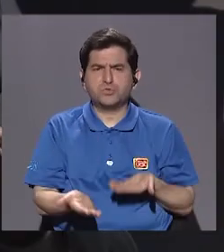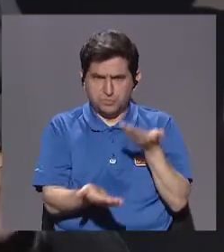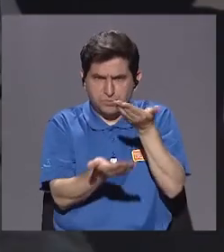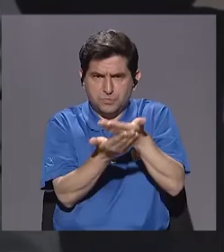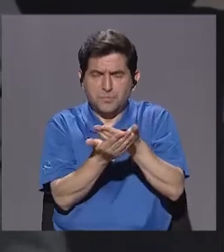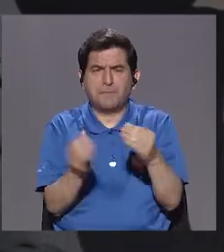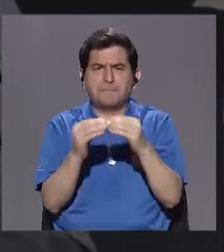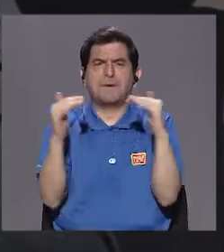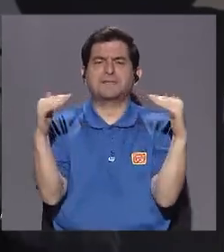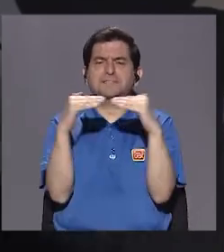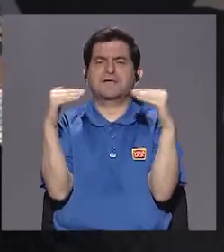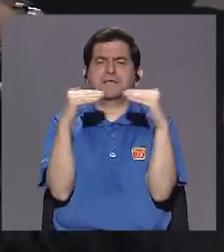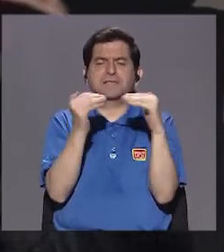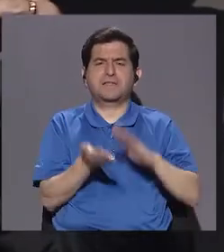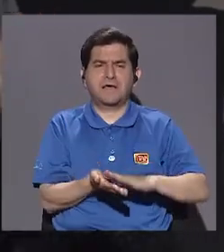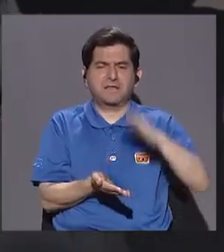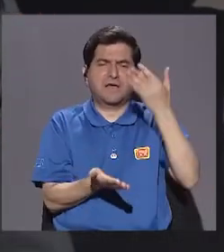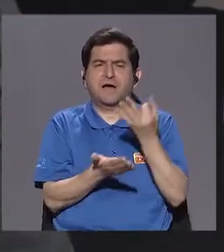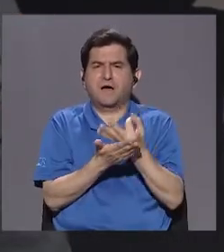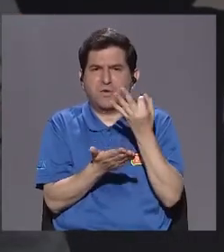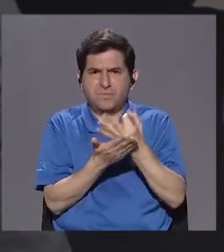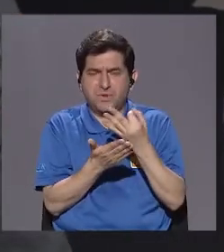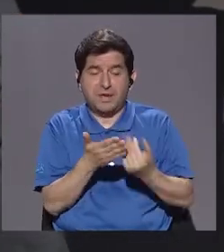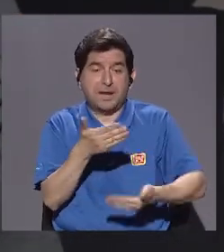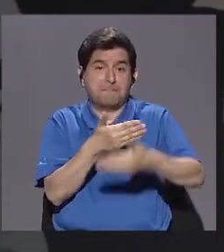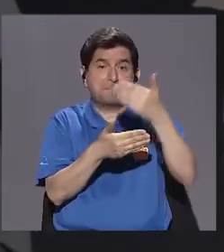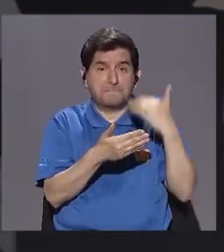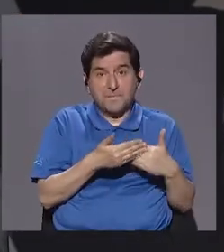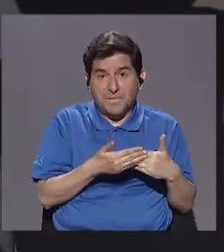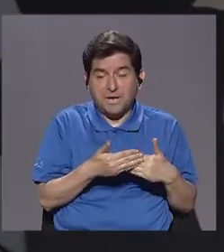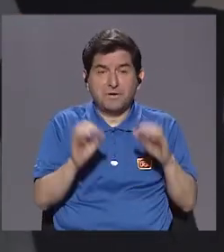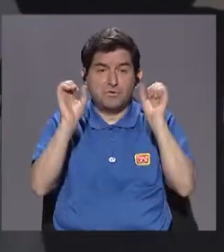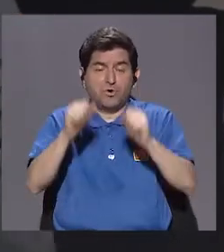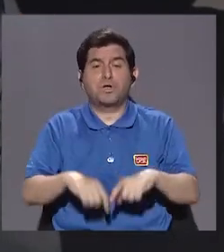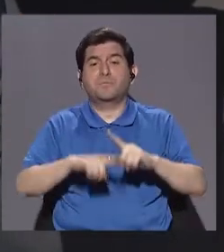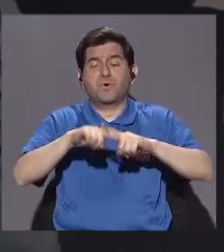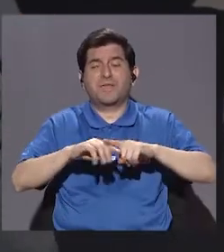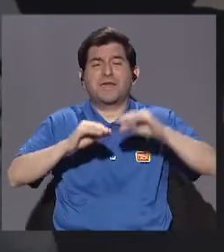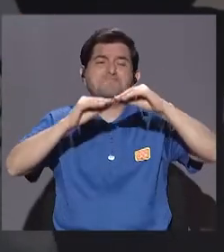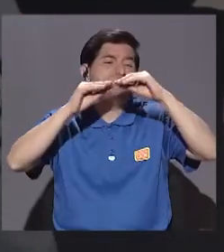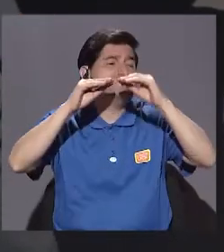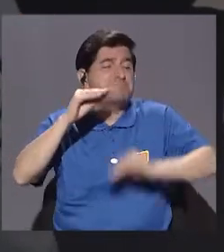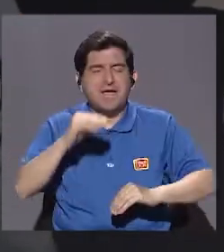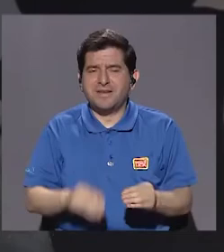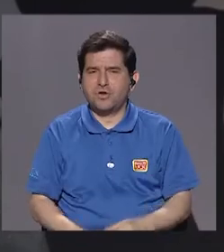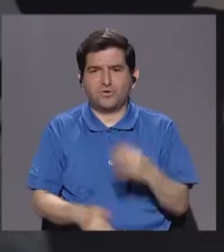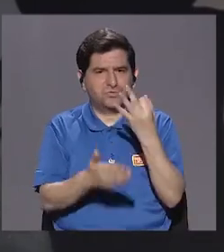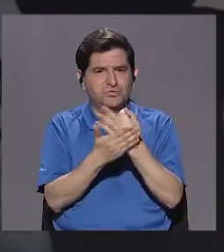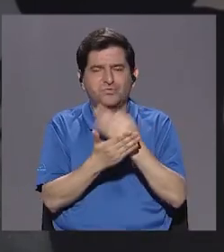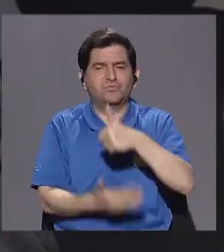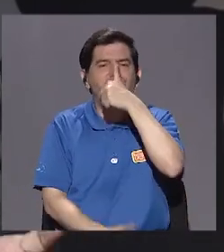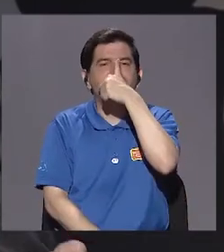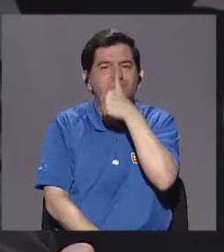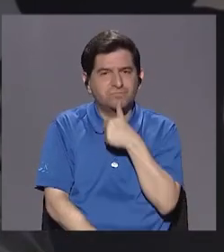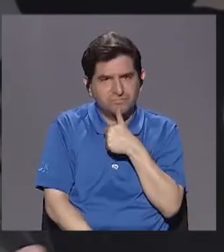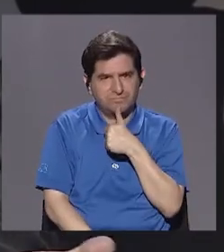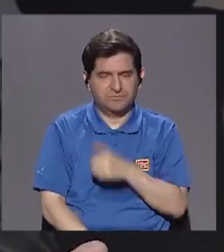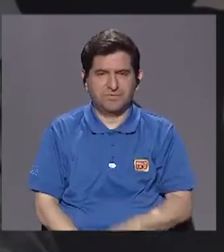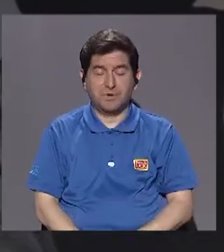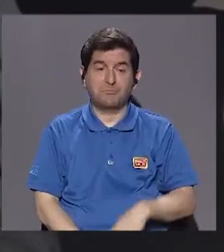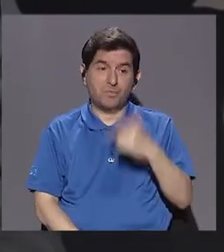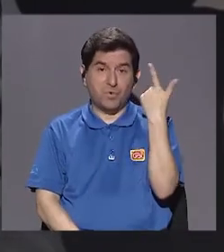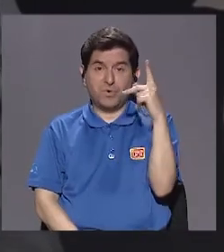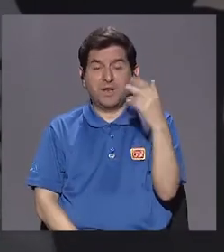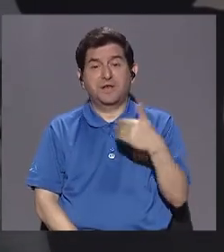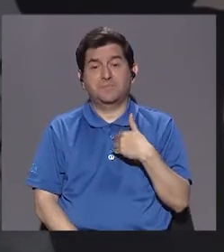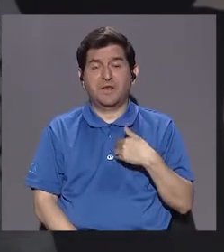mayor equidad para aumentar ese financiamiento anticipado y que cada vez se pueda depender menos de financistas privados que por el riesgo